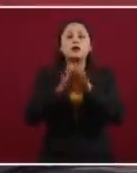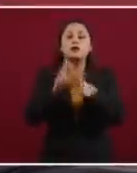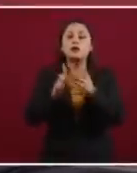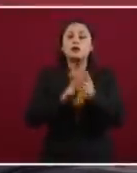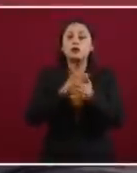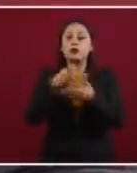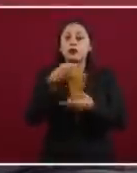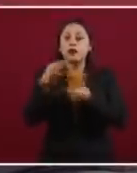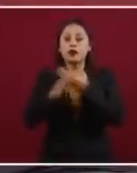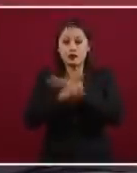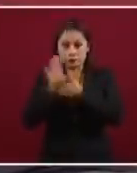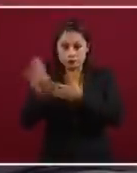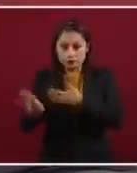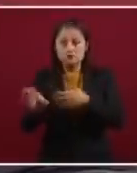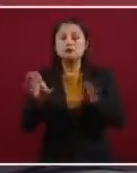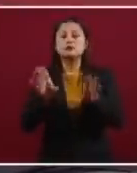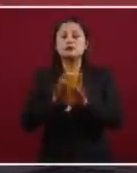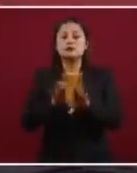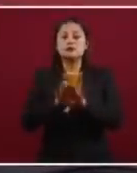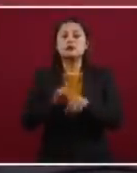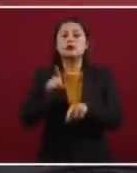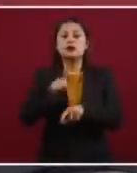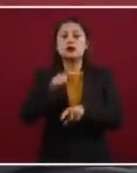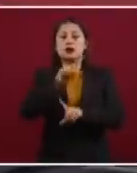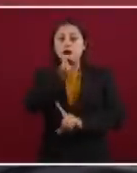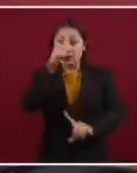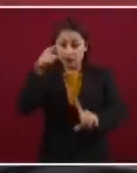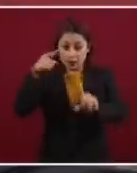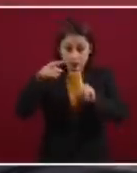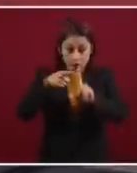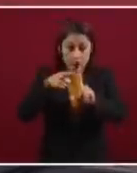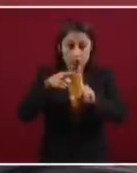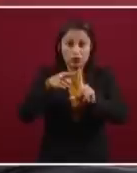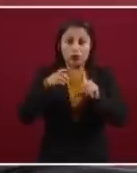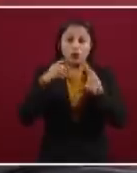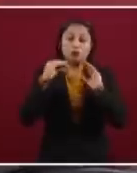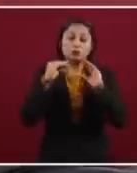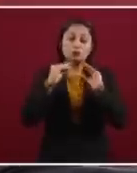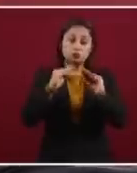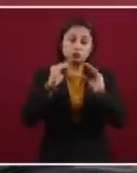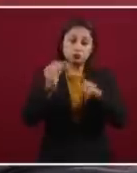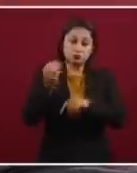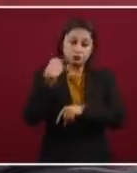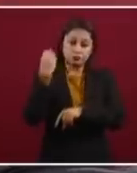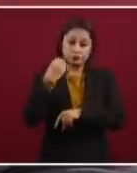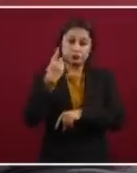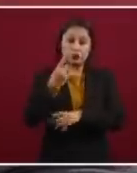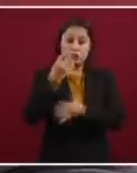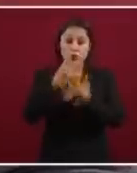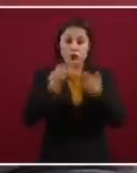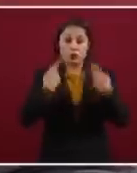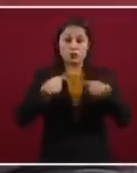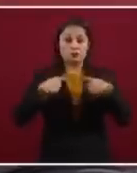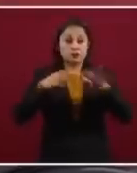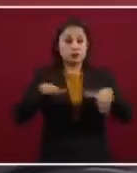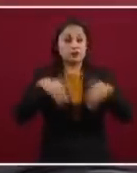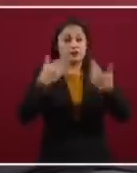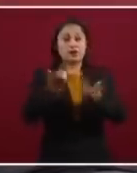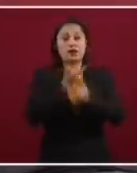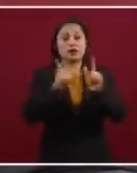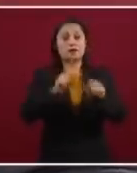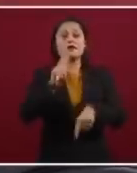estrategia es contra las personas es para las personas que están en libertad sino también para las personas que están privadas de la libertad